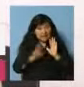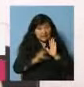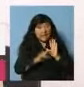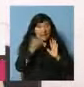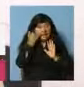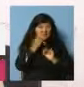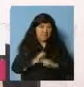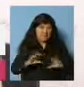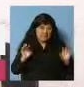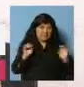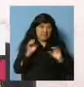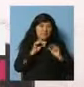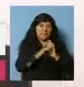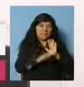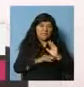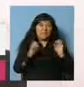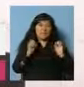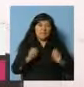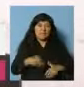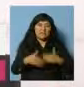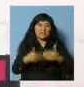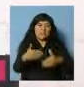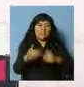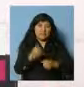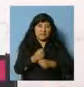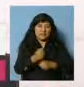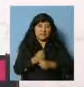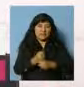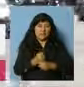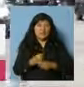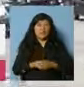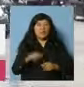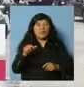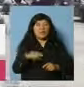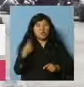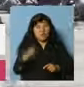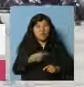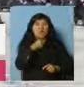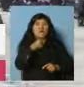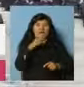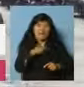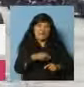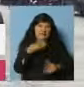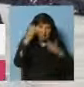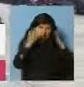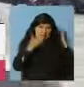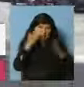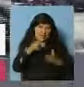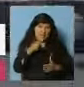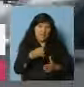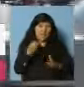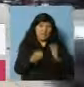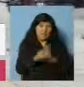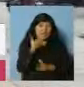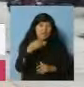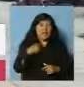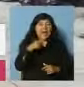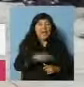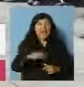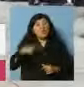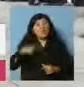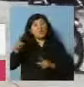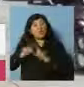para que comience a funcionar este centro de día tan anhelado que en nuestra sociedad, ¿no? El día hoy por